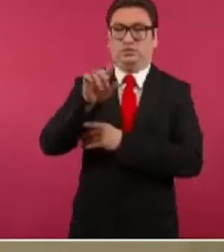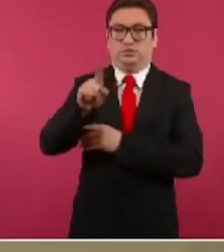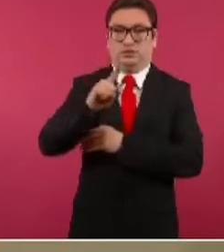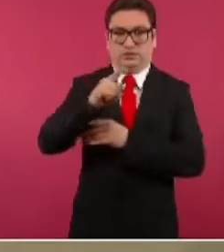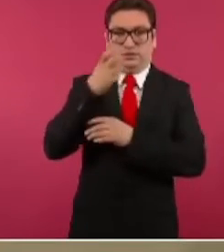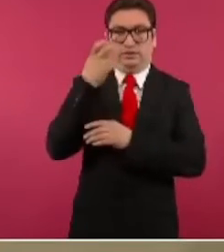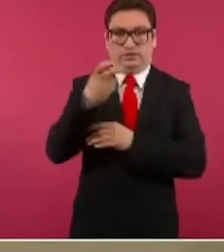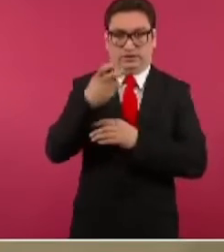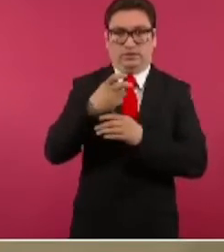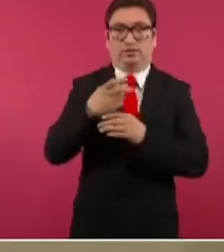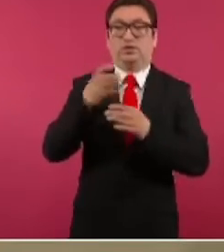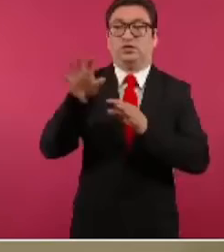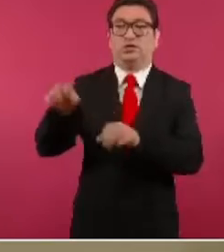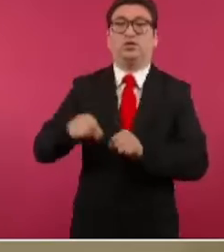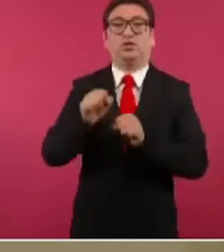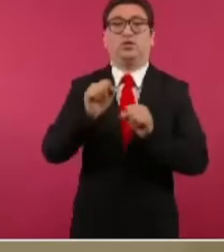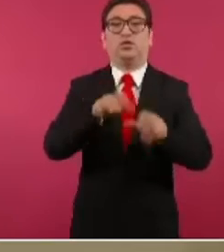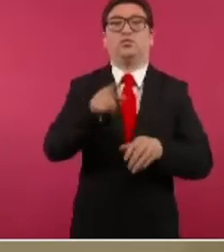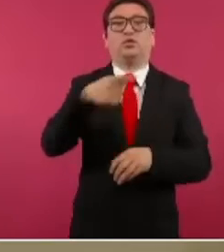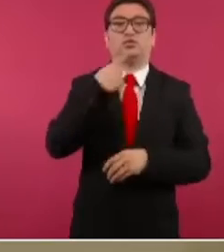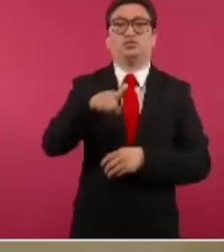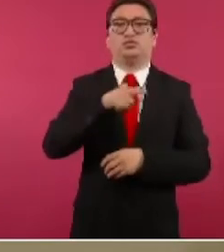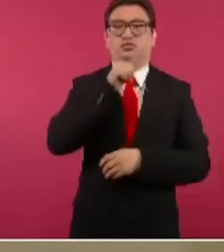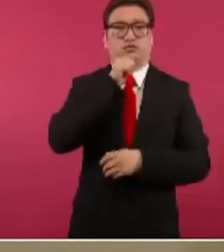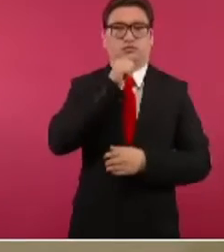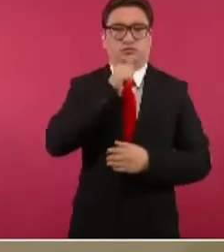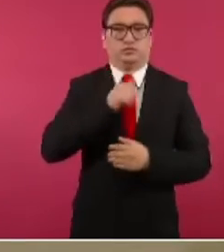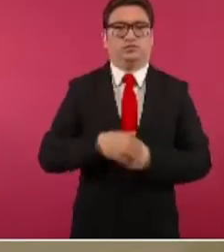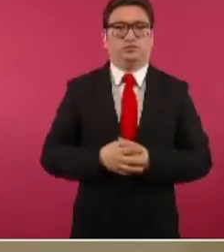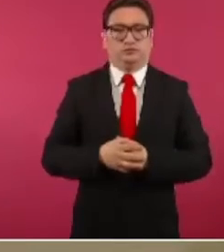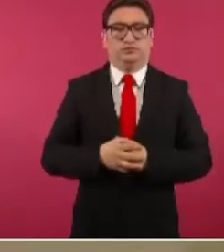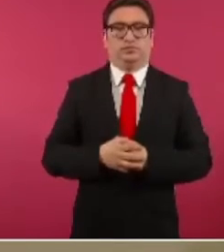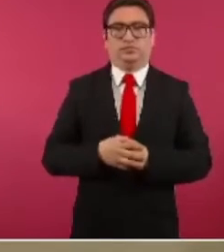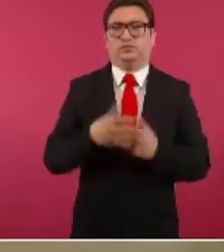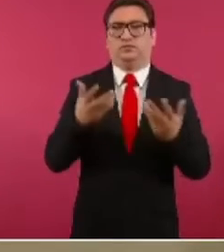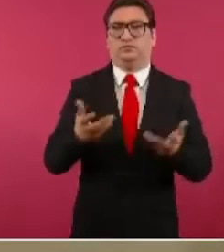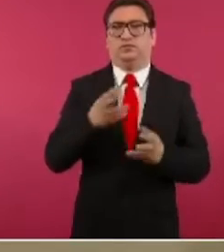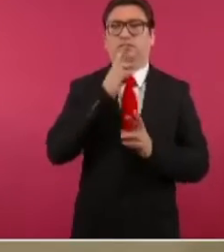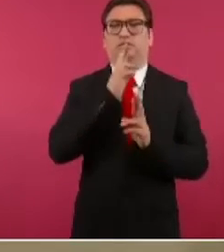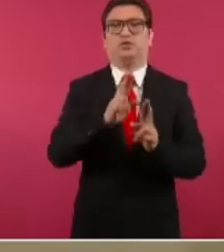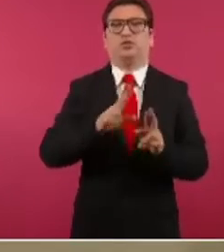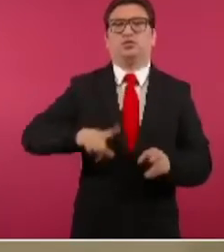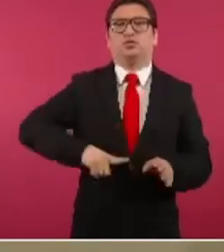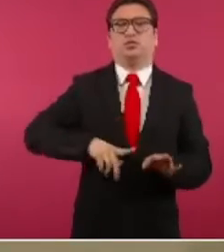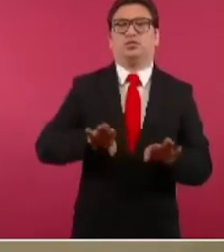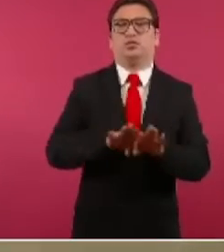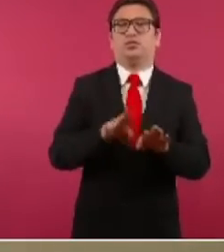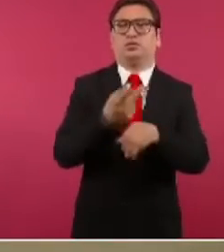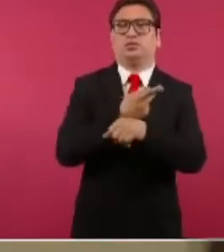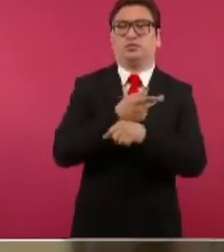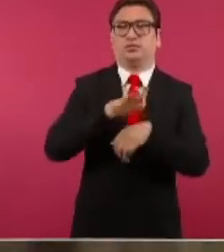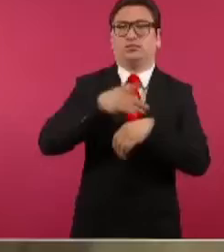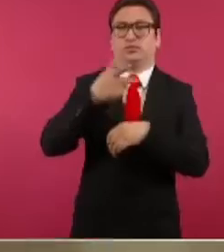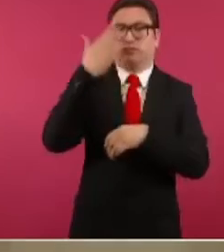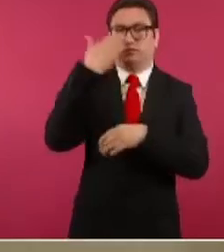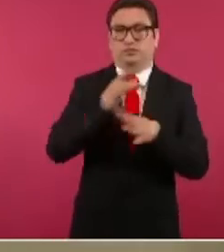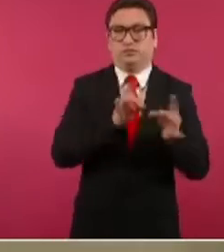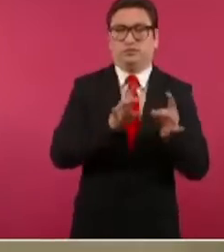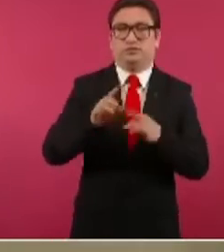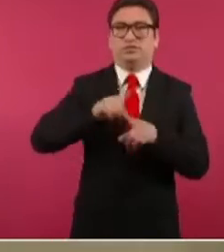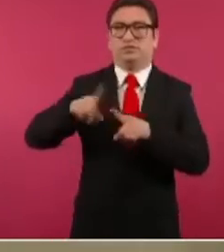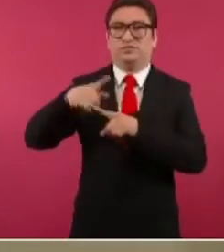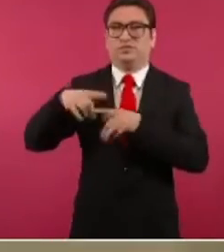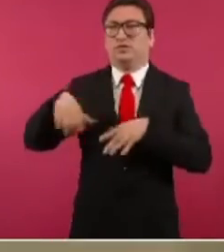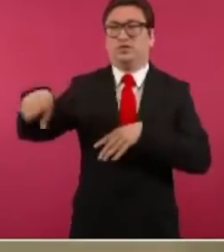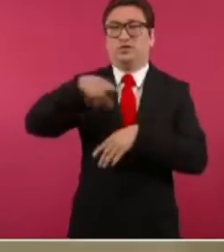a la Protección Federal y no ha levantado los cargos en su contra. ¿Cómo responde su gobierno a estas situaciones después de diversas manifestaciones